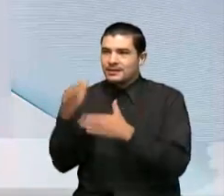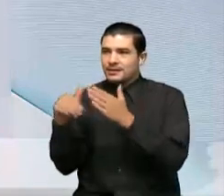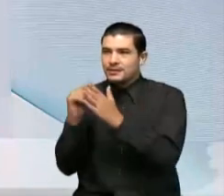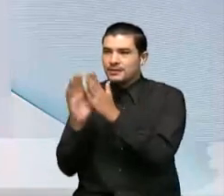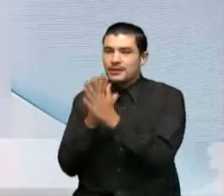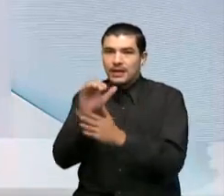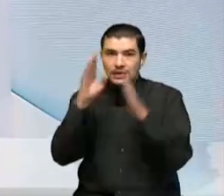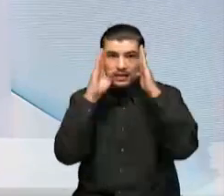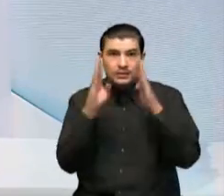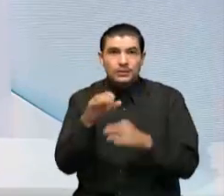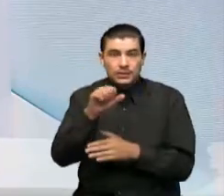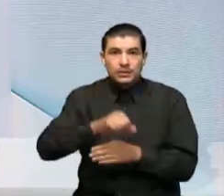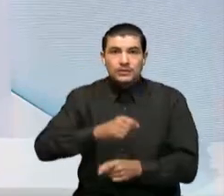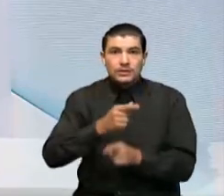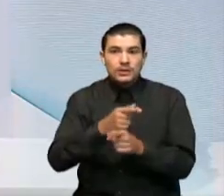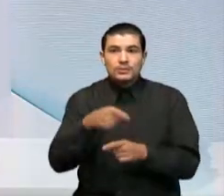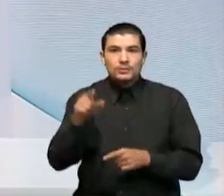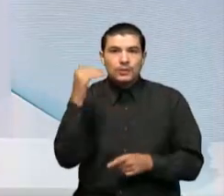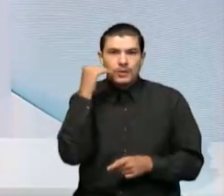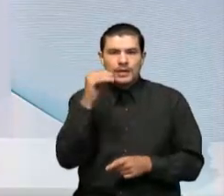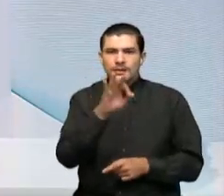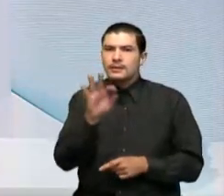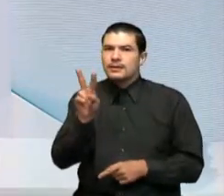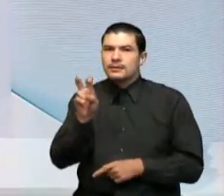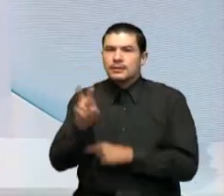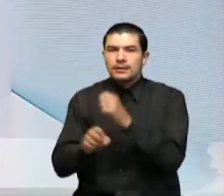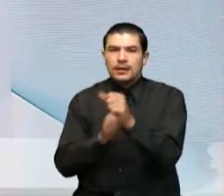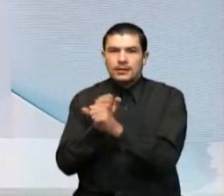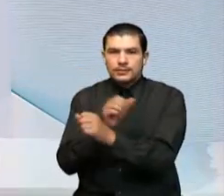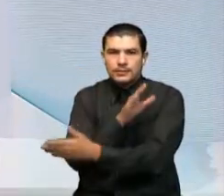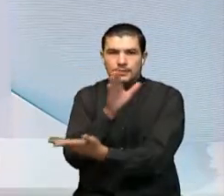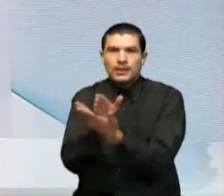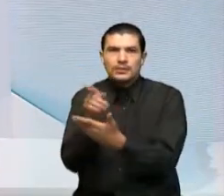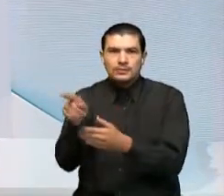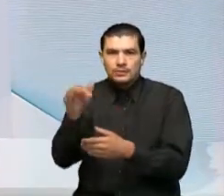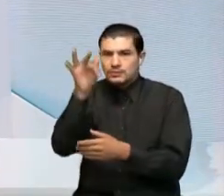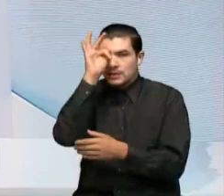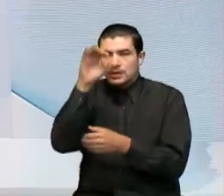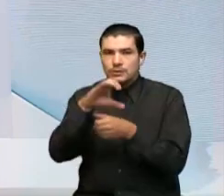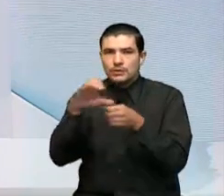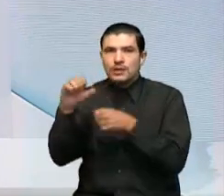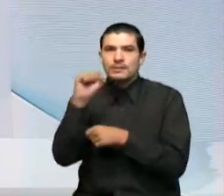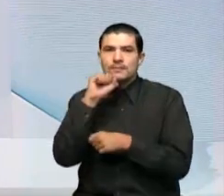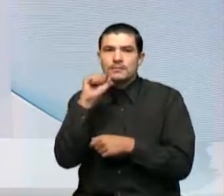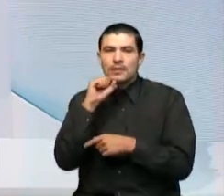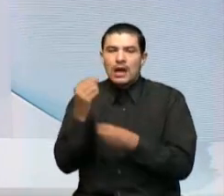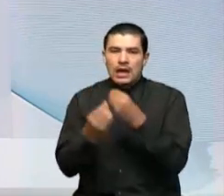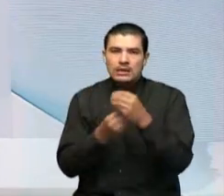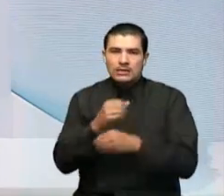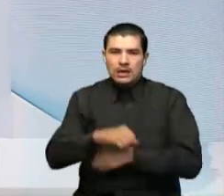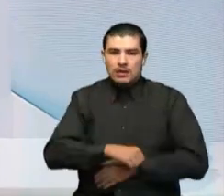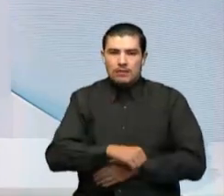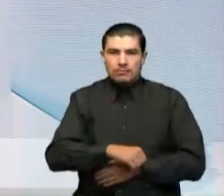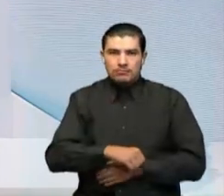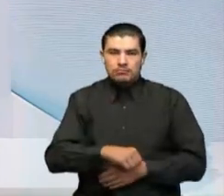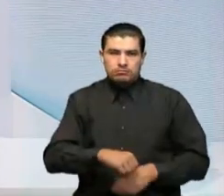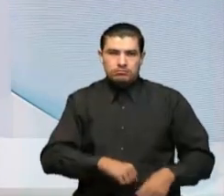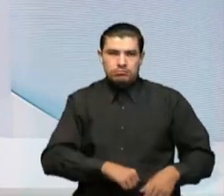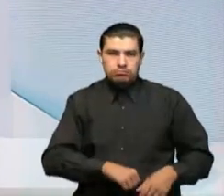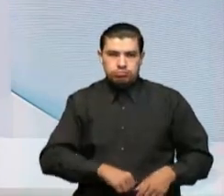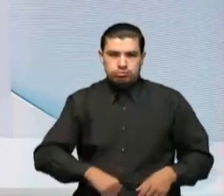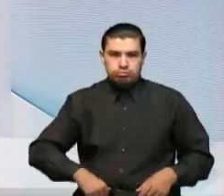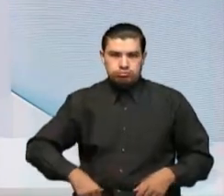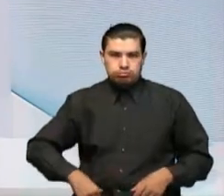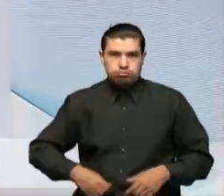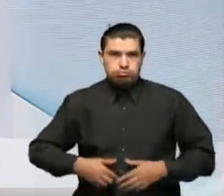mucha atención una mujer de 37 años asistió a una clínica en la ciudad de barrancabermeja para que le practicaran una cesárea hasta ahí todo iba muy bien